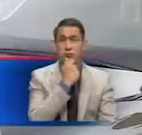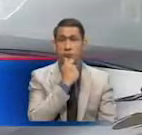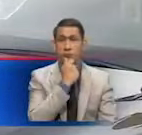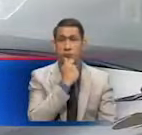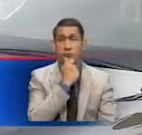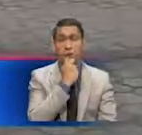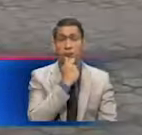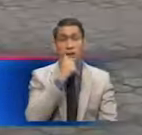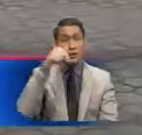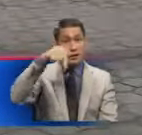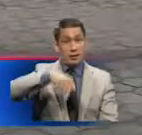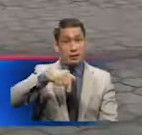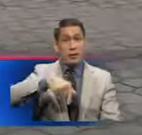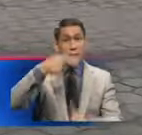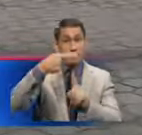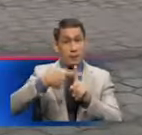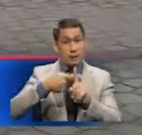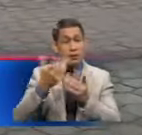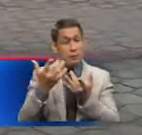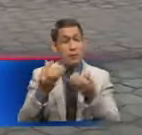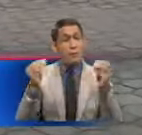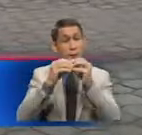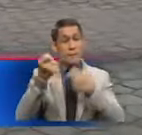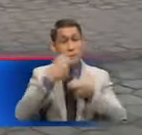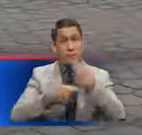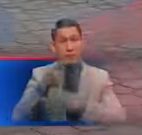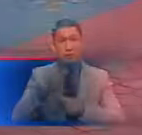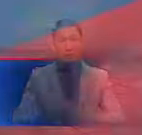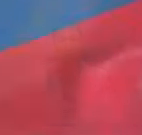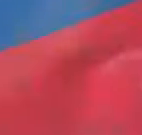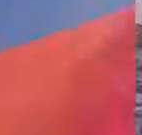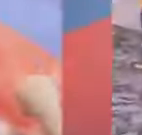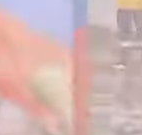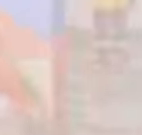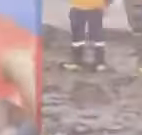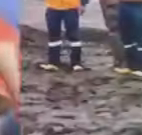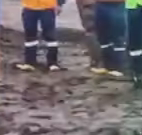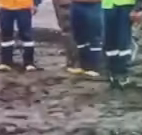a partir de este mes. Saskia Bermeo, TC Televisión.